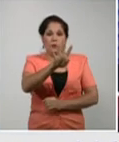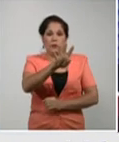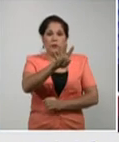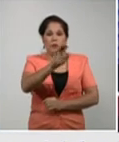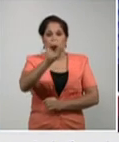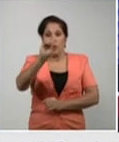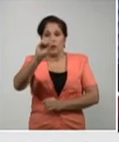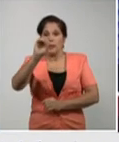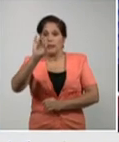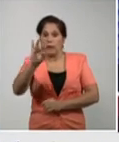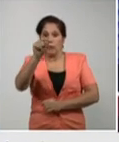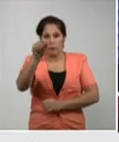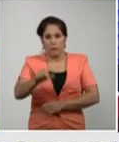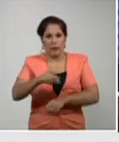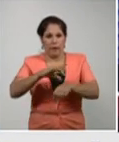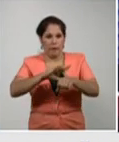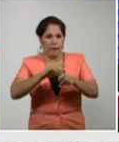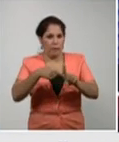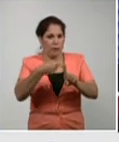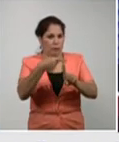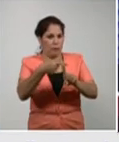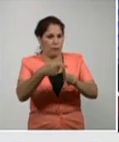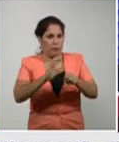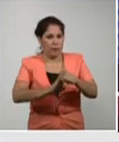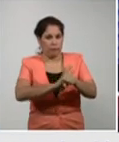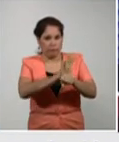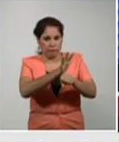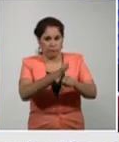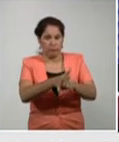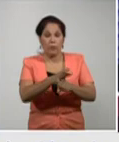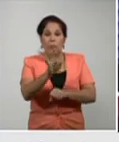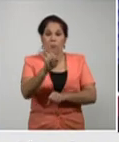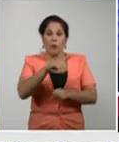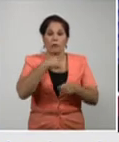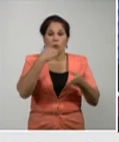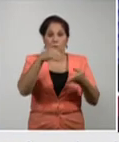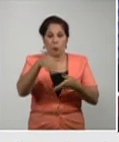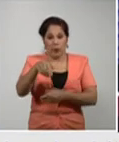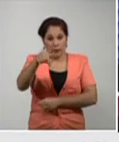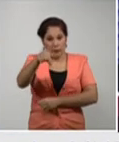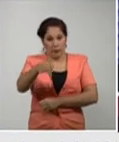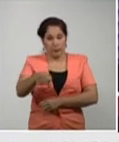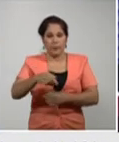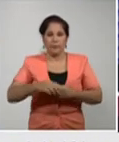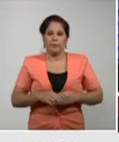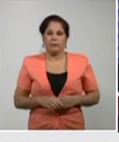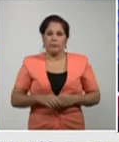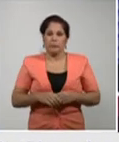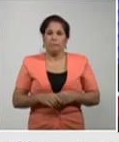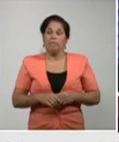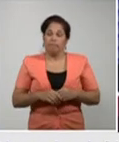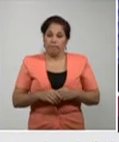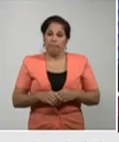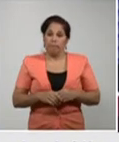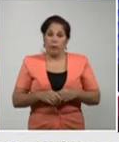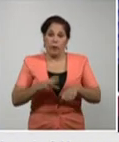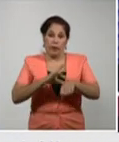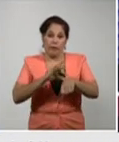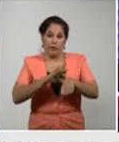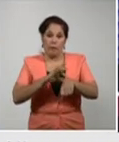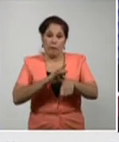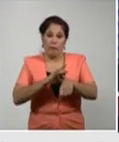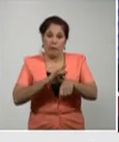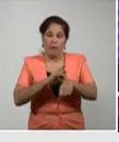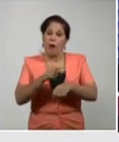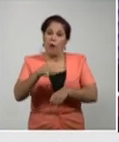405 nuevos casos positivos a la COVID-19, 4 fallecidos lamentablemente a consecuencia de la enfermedad. Por tanto, usted